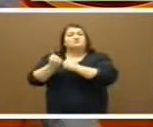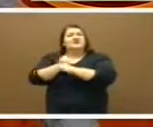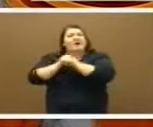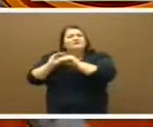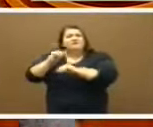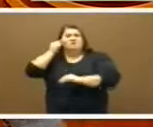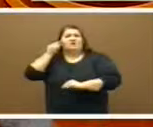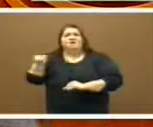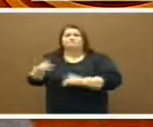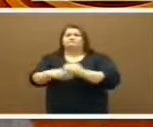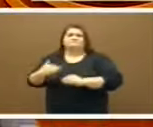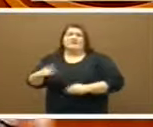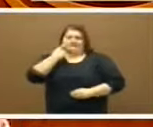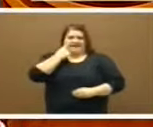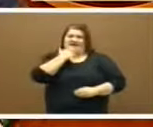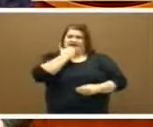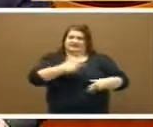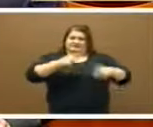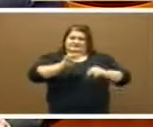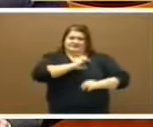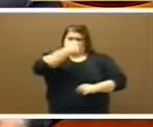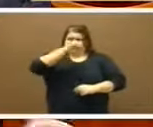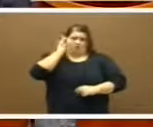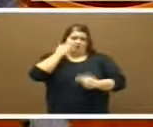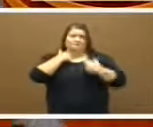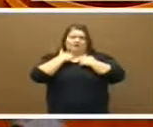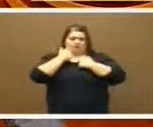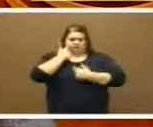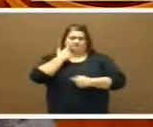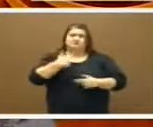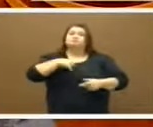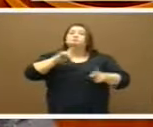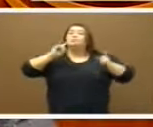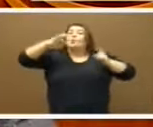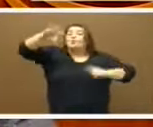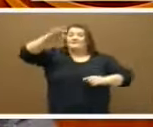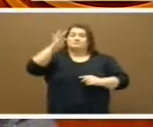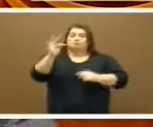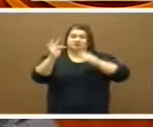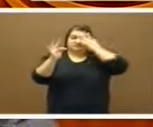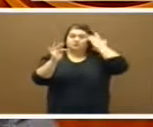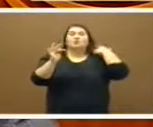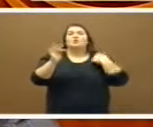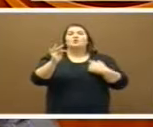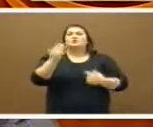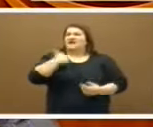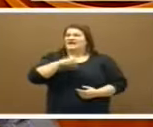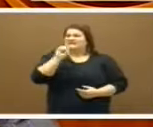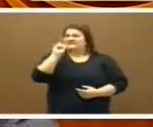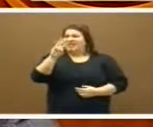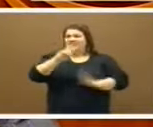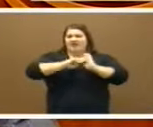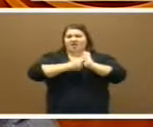señores diputados, señoras diputadas, voy acabando. Lo único positivo que podemos destacar hoy es que, después de trece